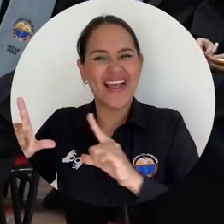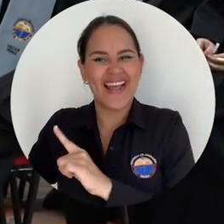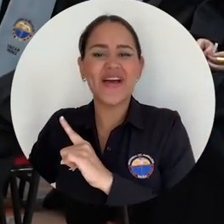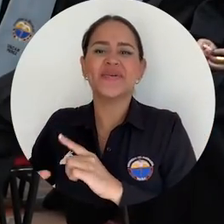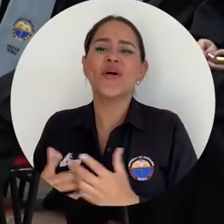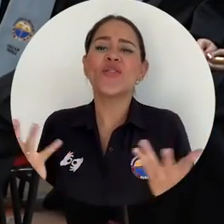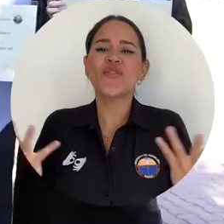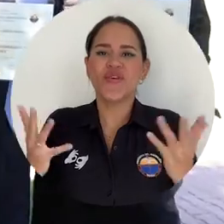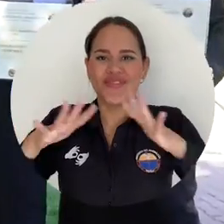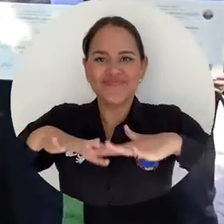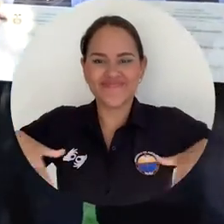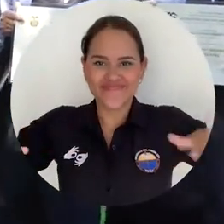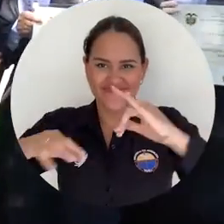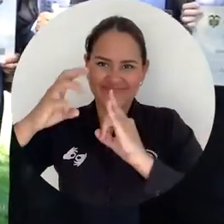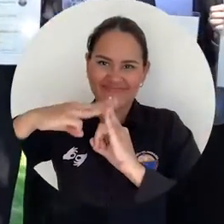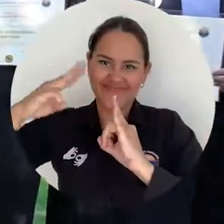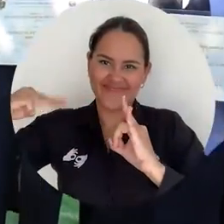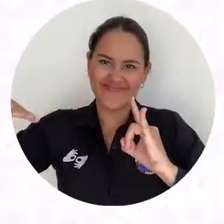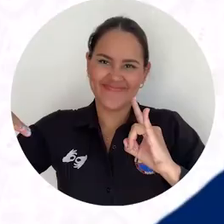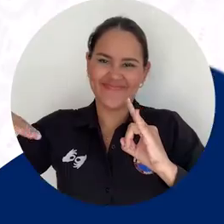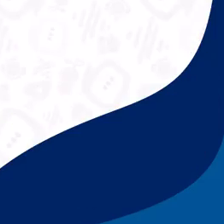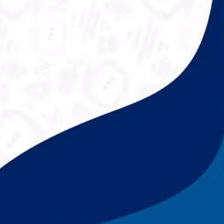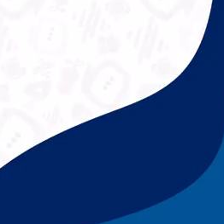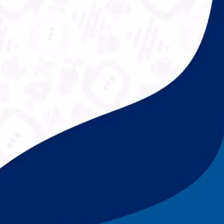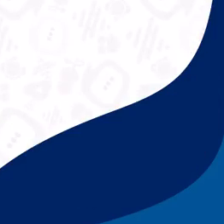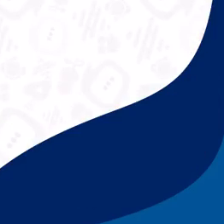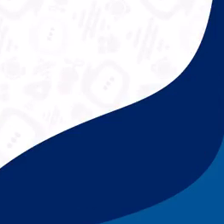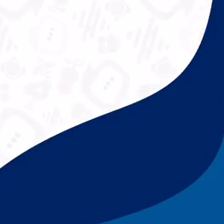graduación desarrolladas en el campus universitario